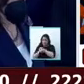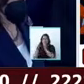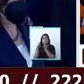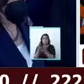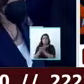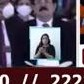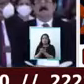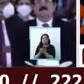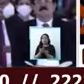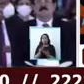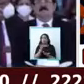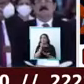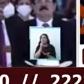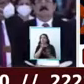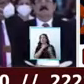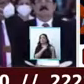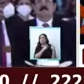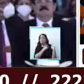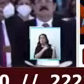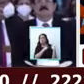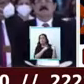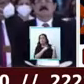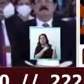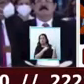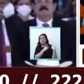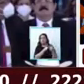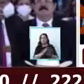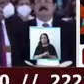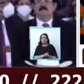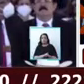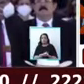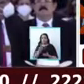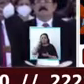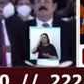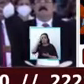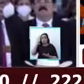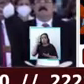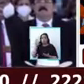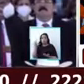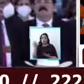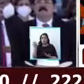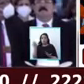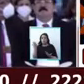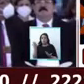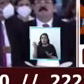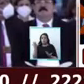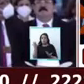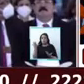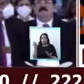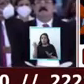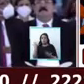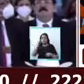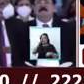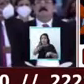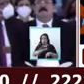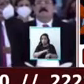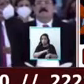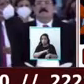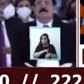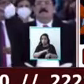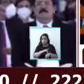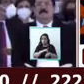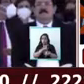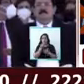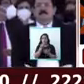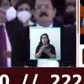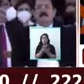es fácil echarse un trompo a la uña y batallar con un montón de avatares. Muchísimas gracias, buenas tardes. Muchas gracias a ustedes por comunicarse con Cuarto